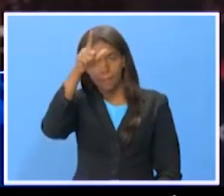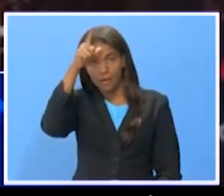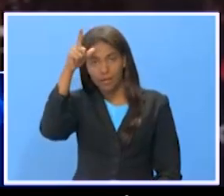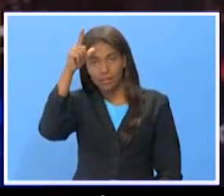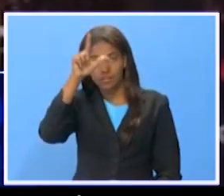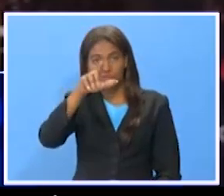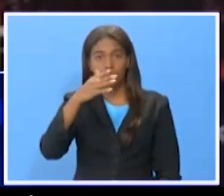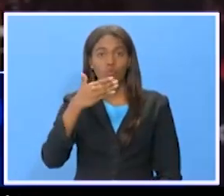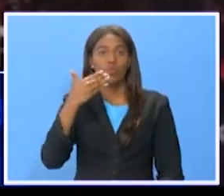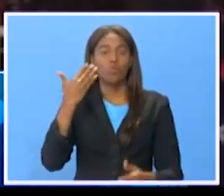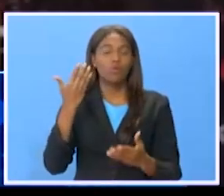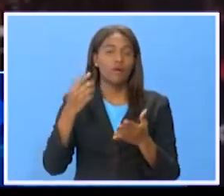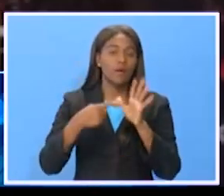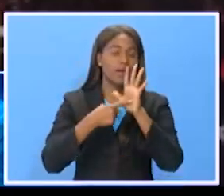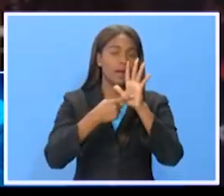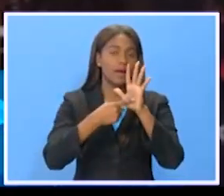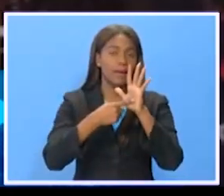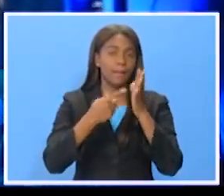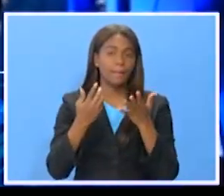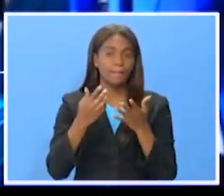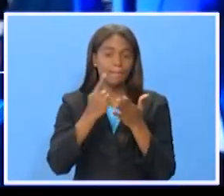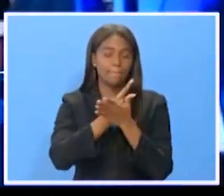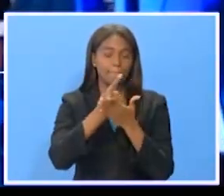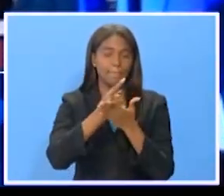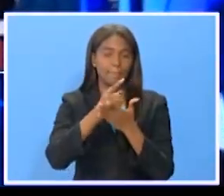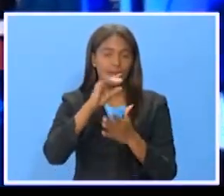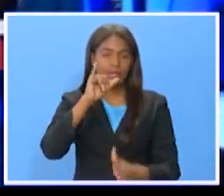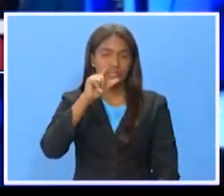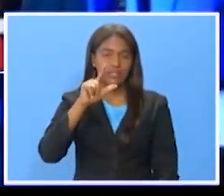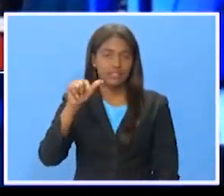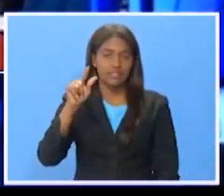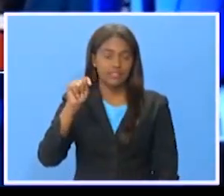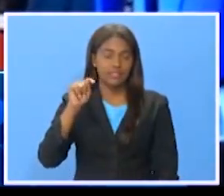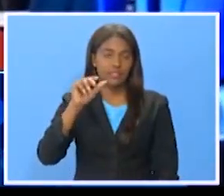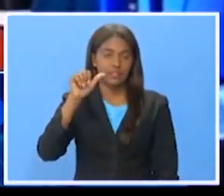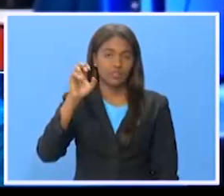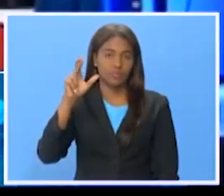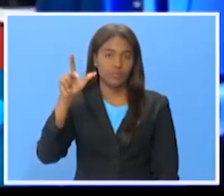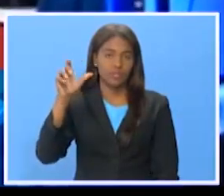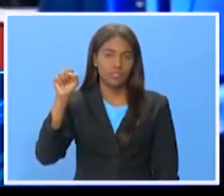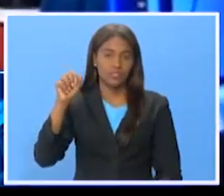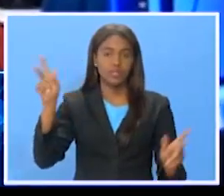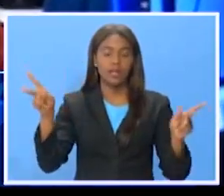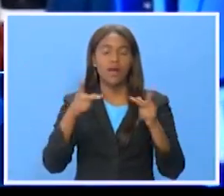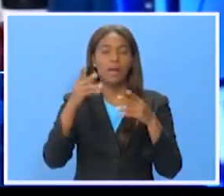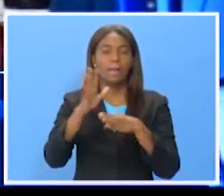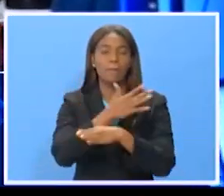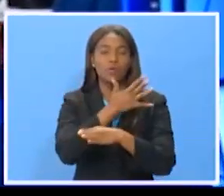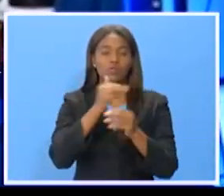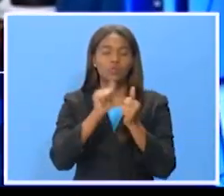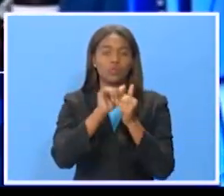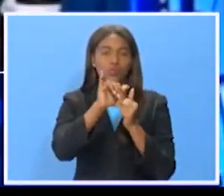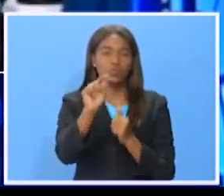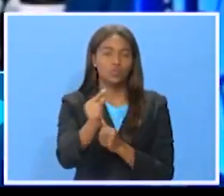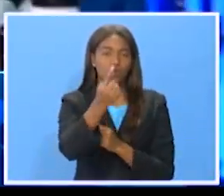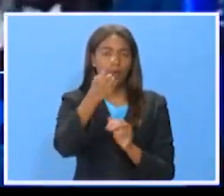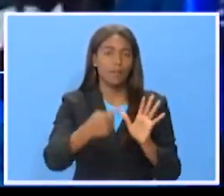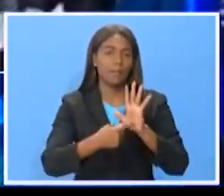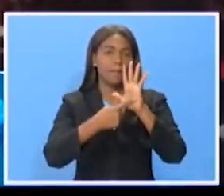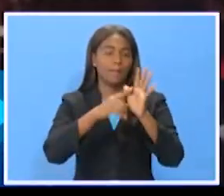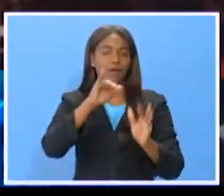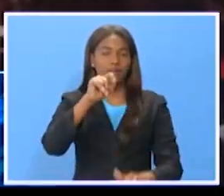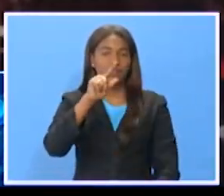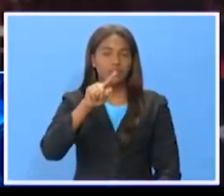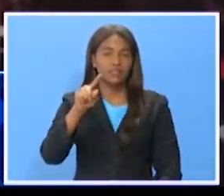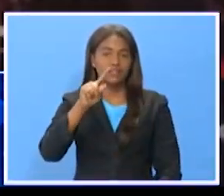su esperado evento de jazz en vivo semanal Jazz Nights at Acropolis. La jornada musical, única en su clase en el país, presenta jazz